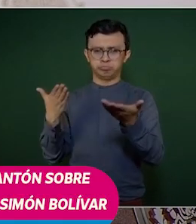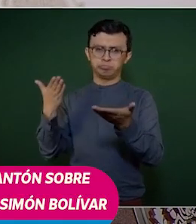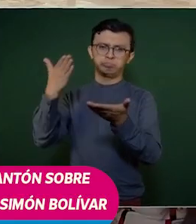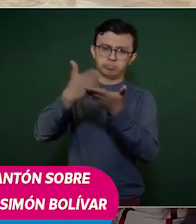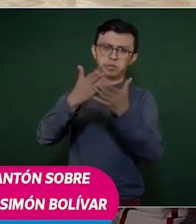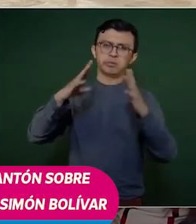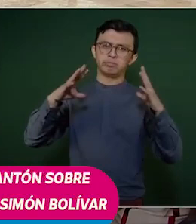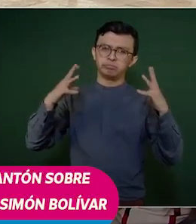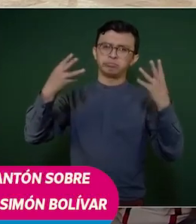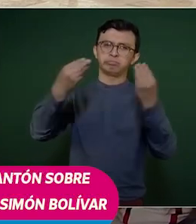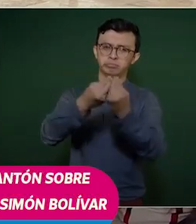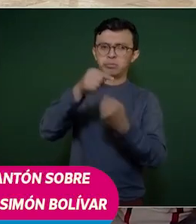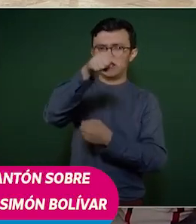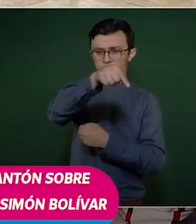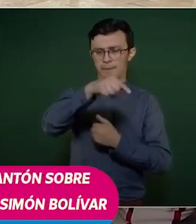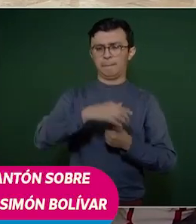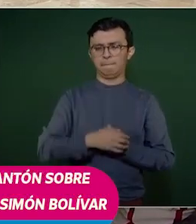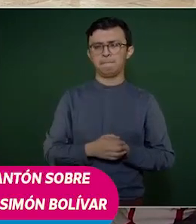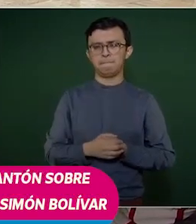reunión. Luego,